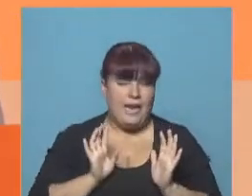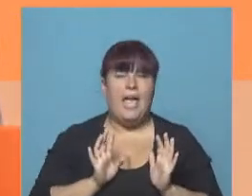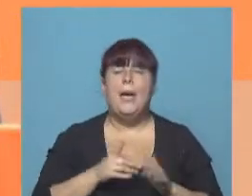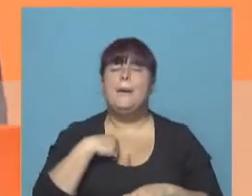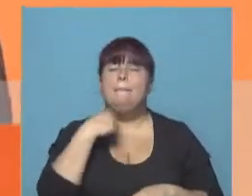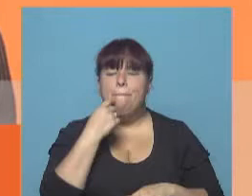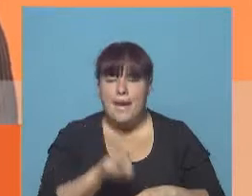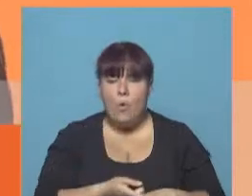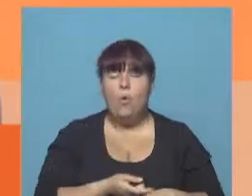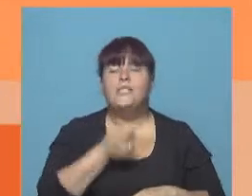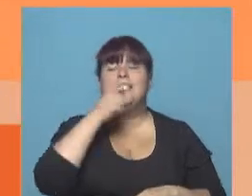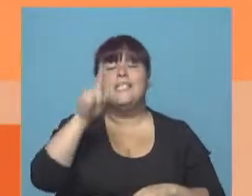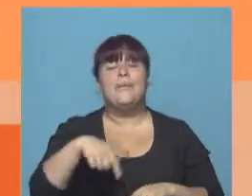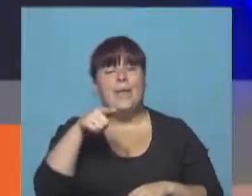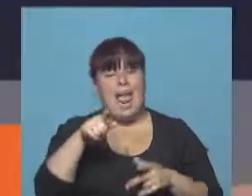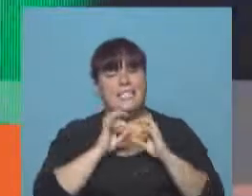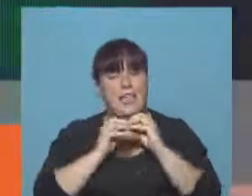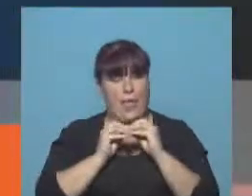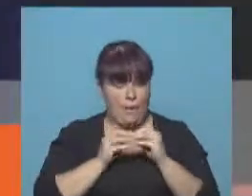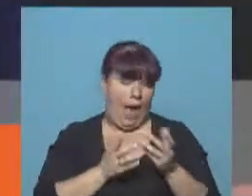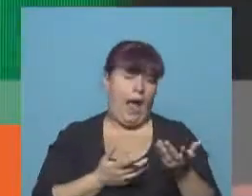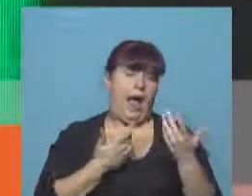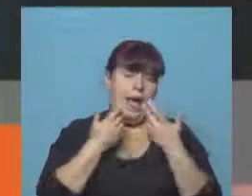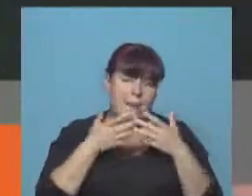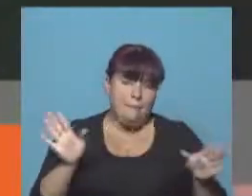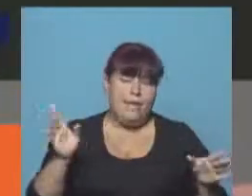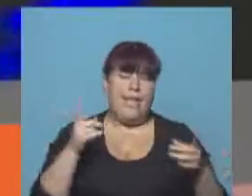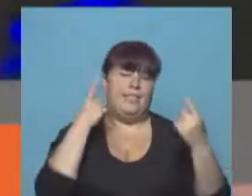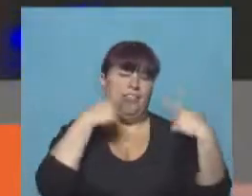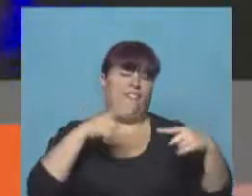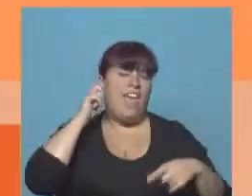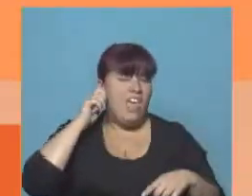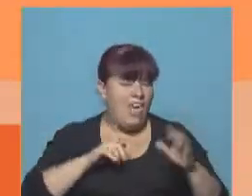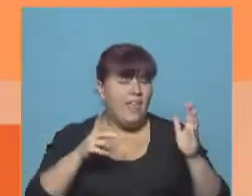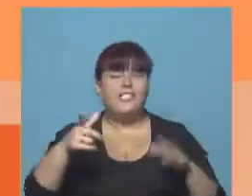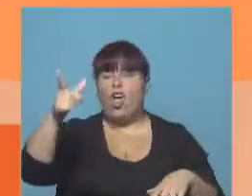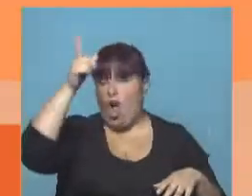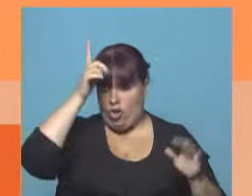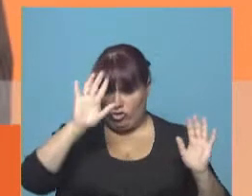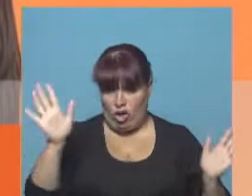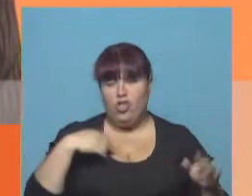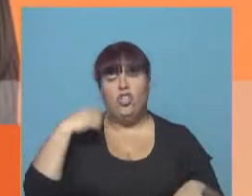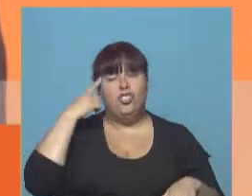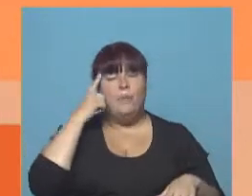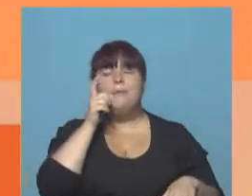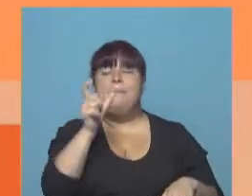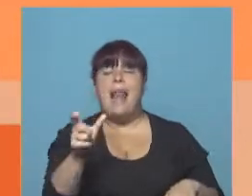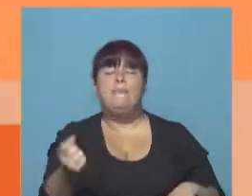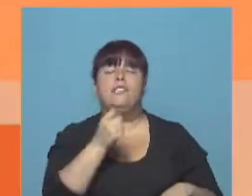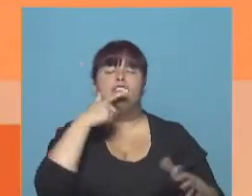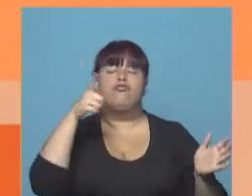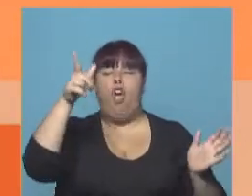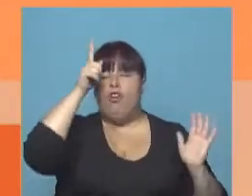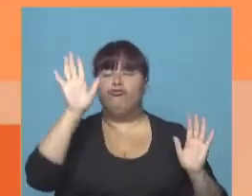La pregunta es, cuando surgen este tipo de debates y aperturas, digamos, a diferentes edades, son los controles. Es decir, me parece que la palabra clave es el